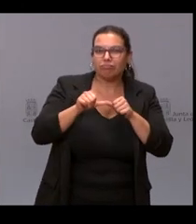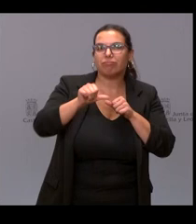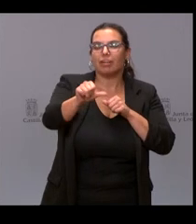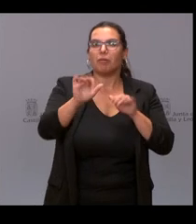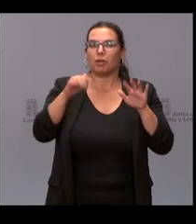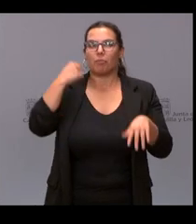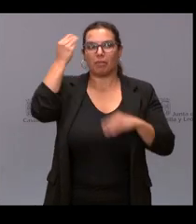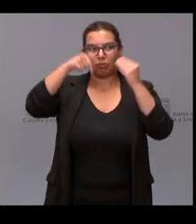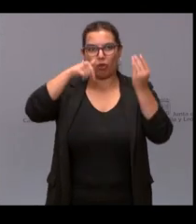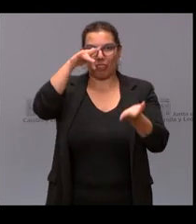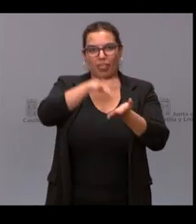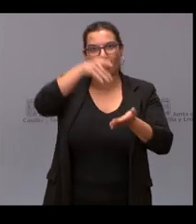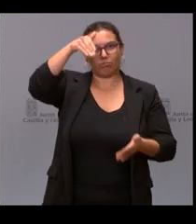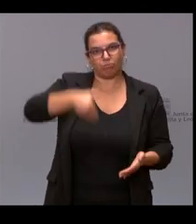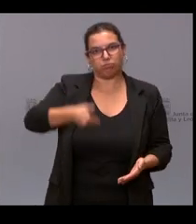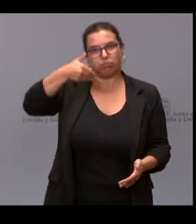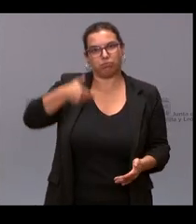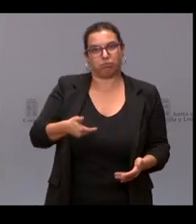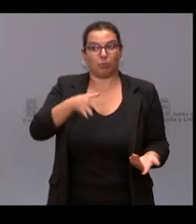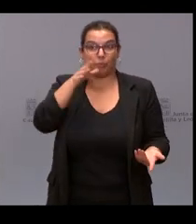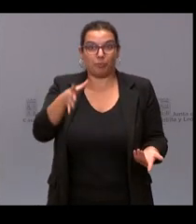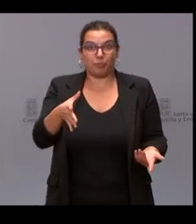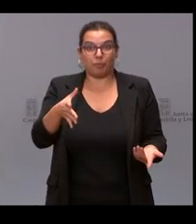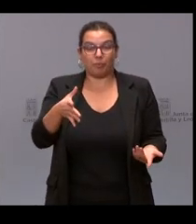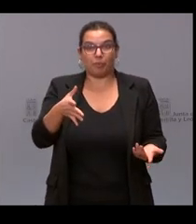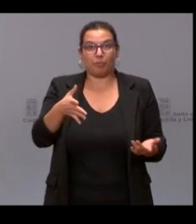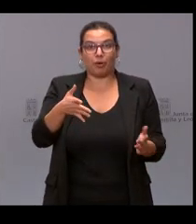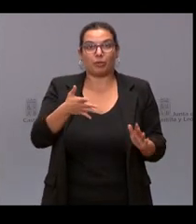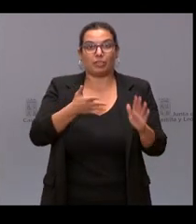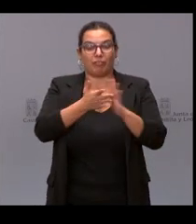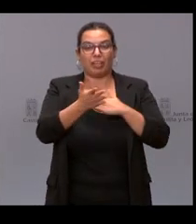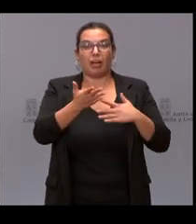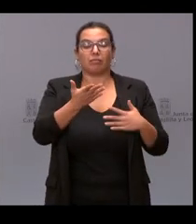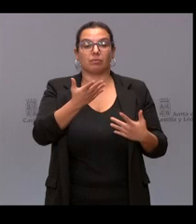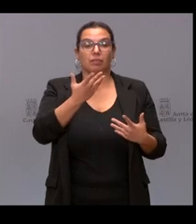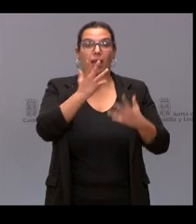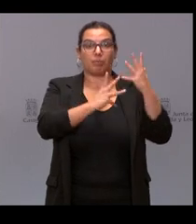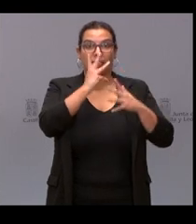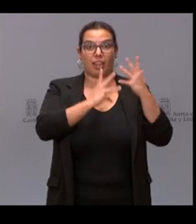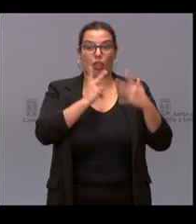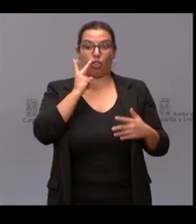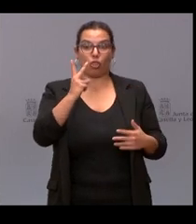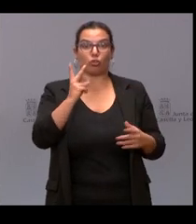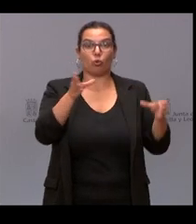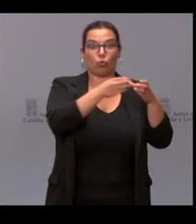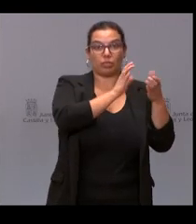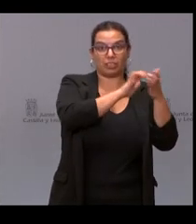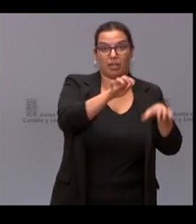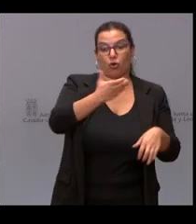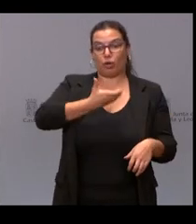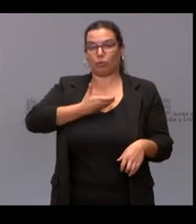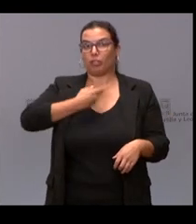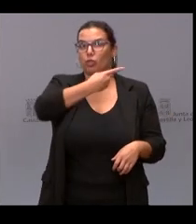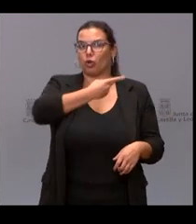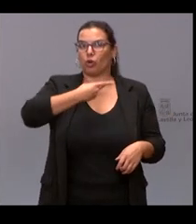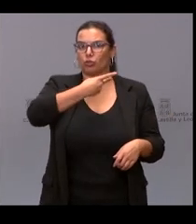creo que hoy es un día importante porque las administraciones hemos hecho el trabajo que nos corresponde, que es